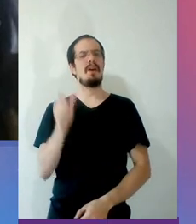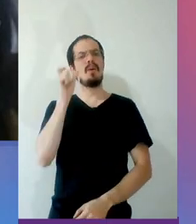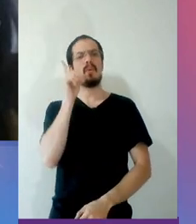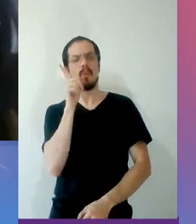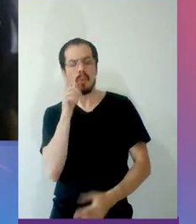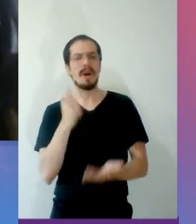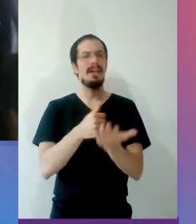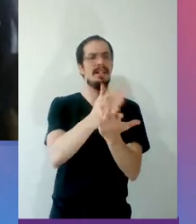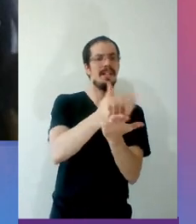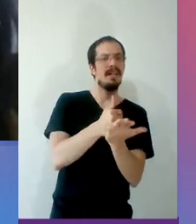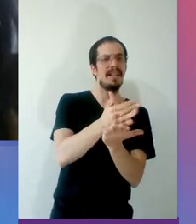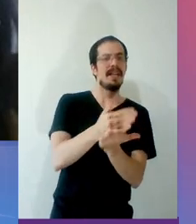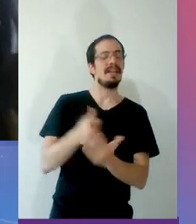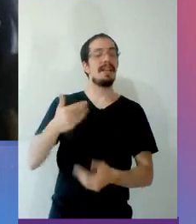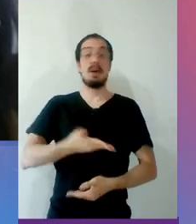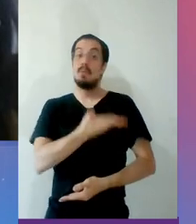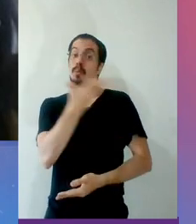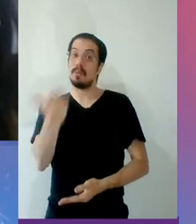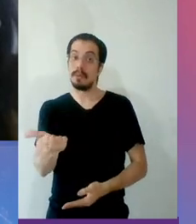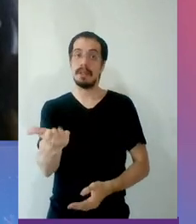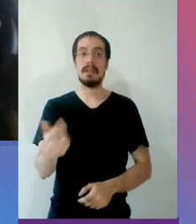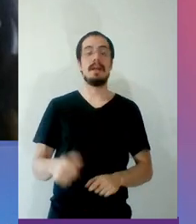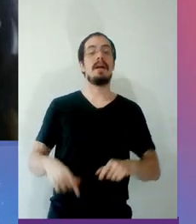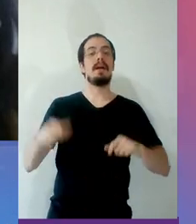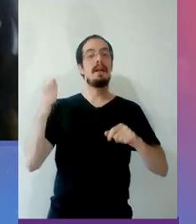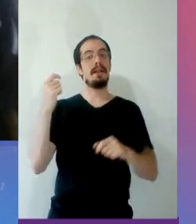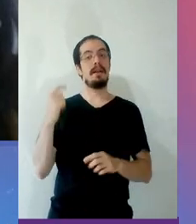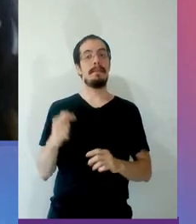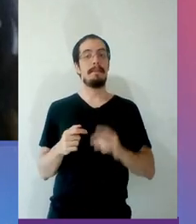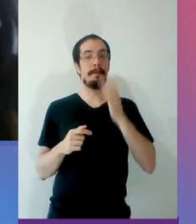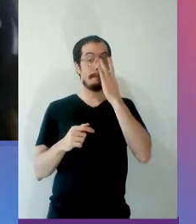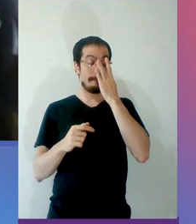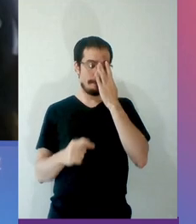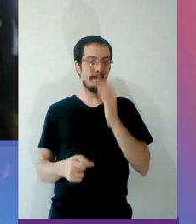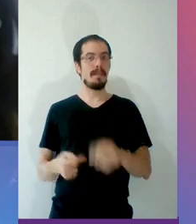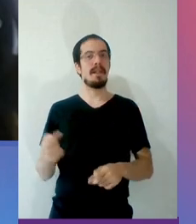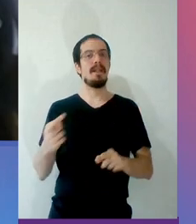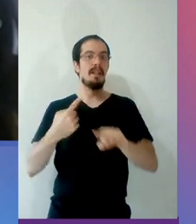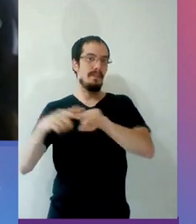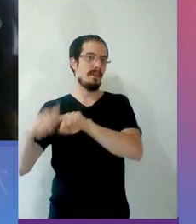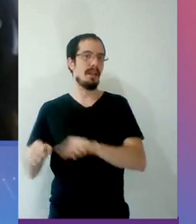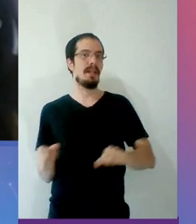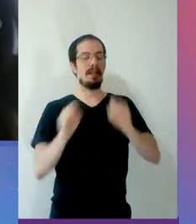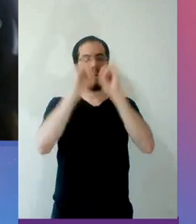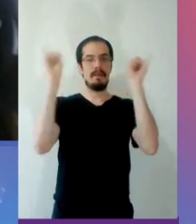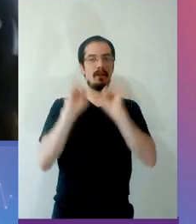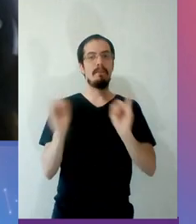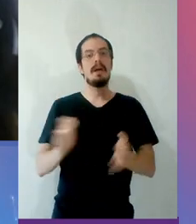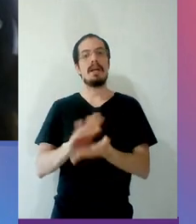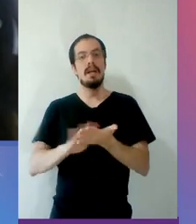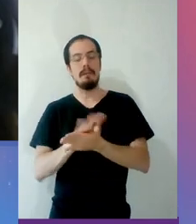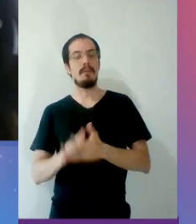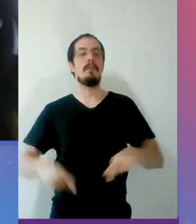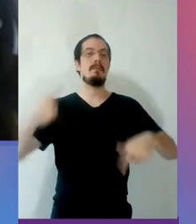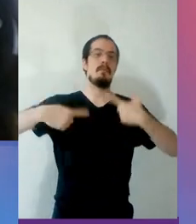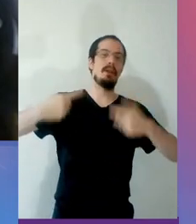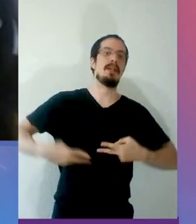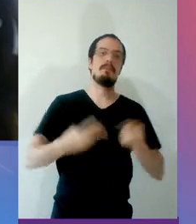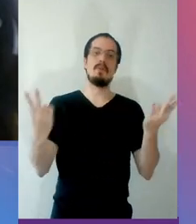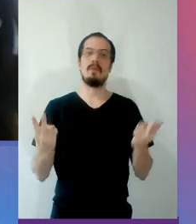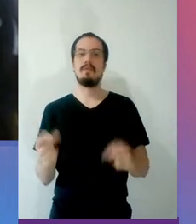que plantean ustedes desde los distintos niveles en que están, ya sea desde la política pública, desde el